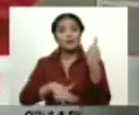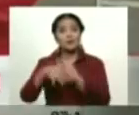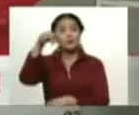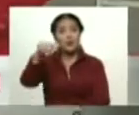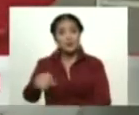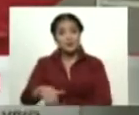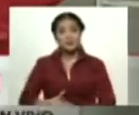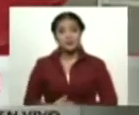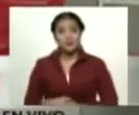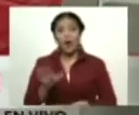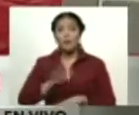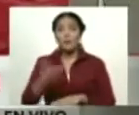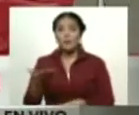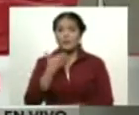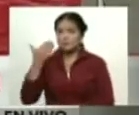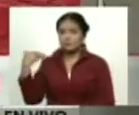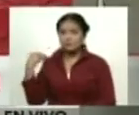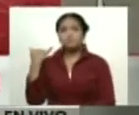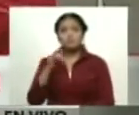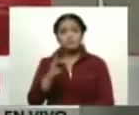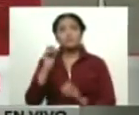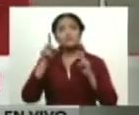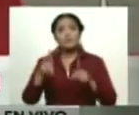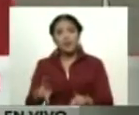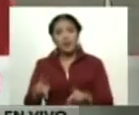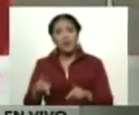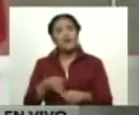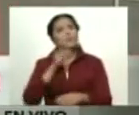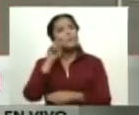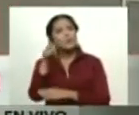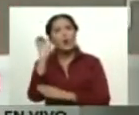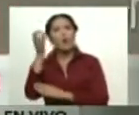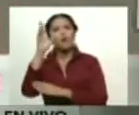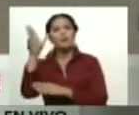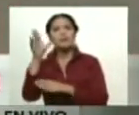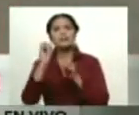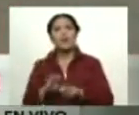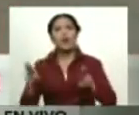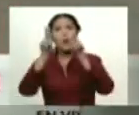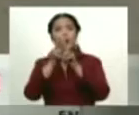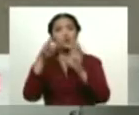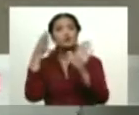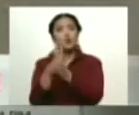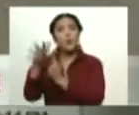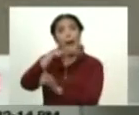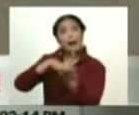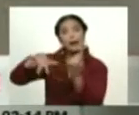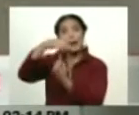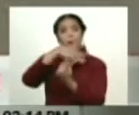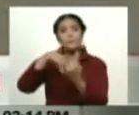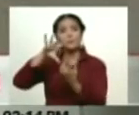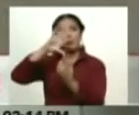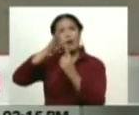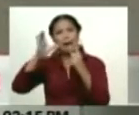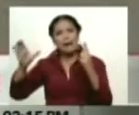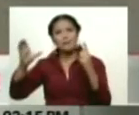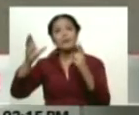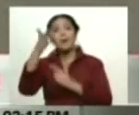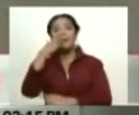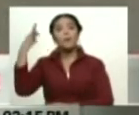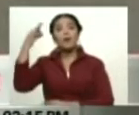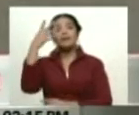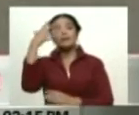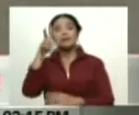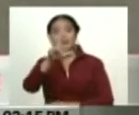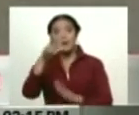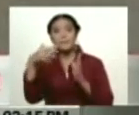Pedro, ya que recientemente tuvimos la oportunidad de estar en la conferencia de las Naciones Unidas sobre el cambio climático en París, y solamente 3.500 periodistas